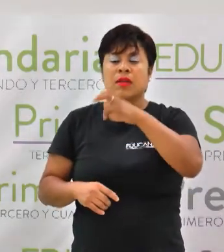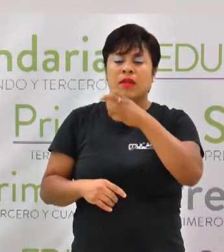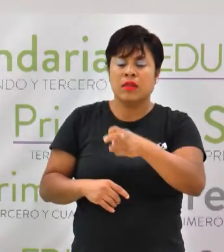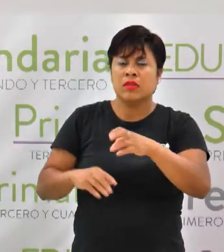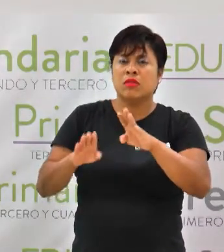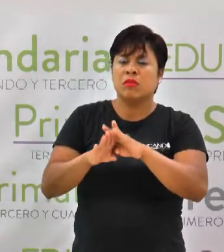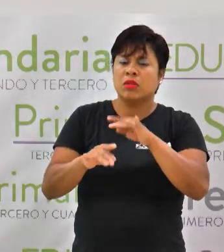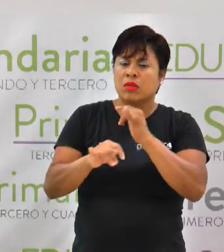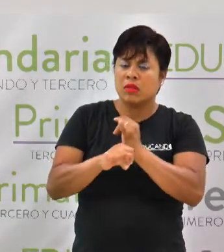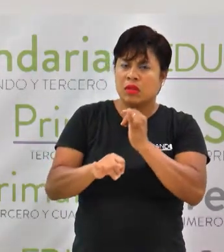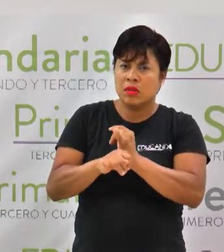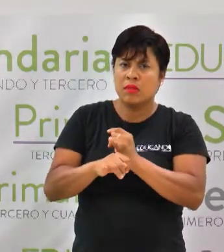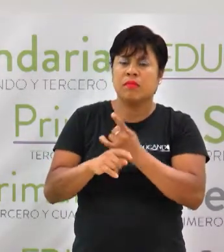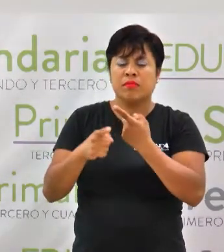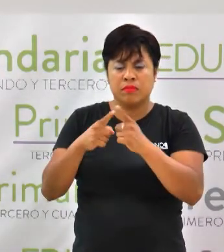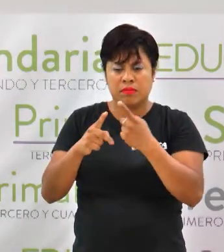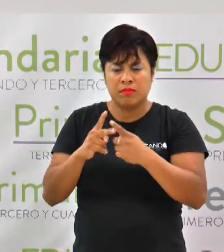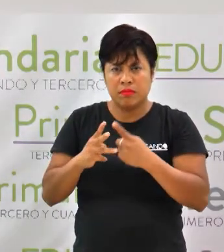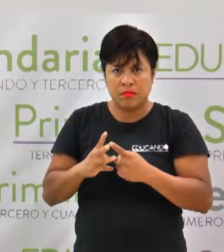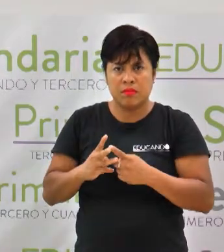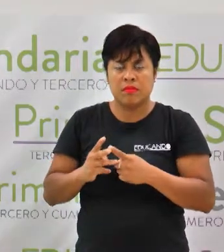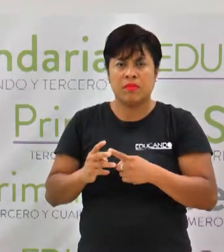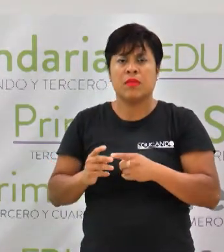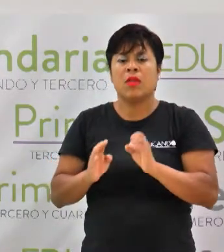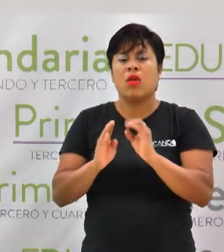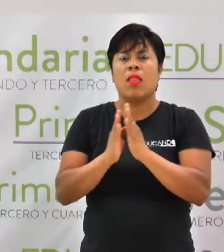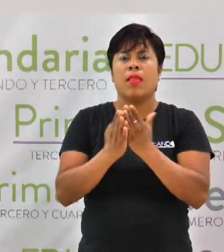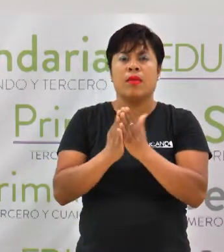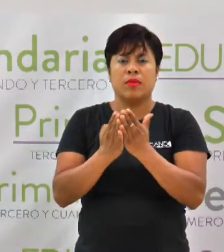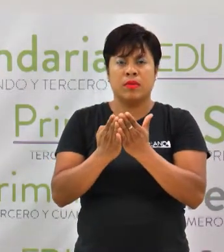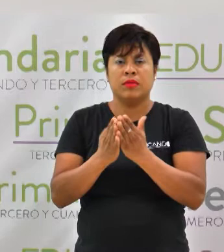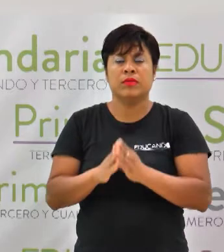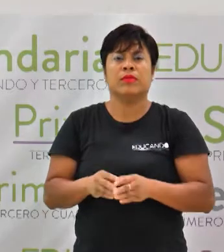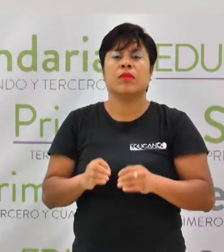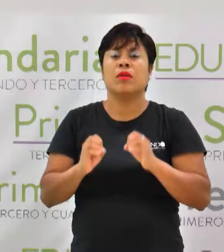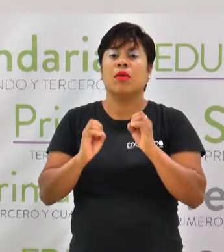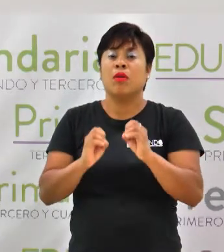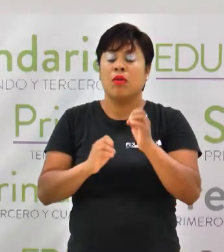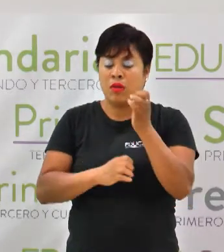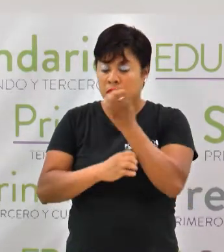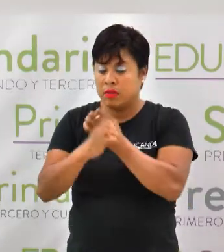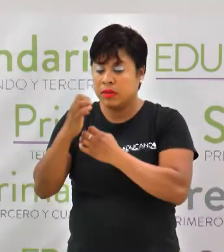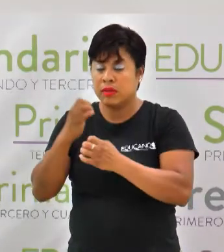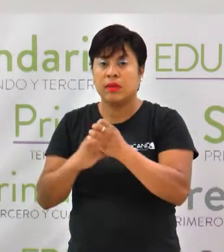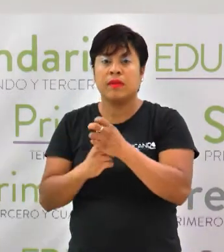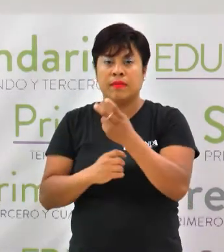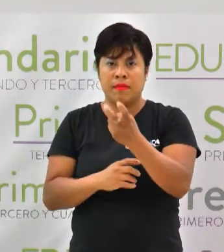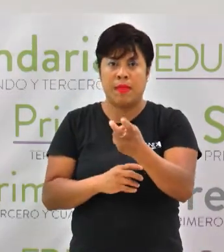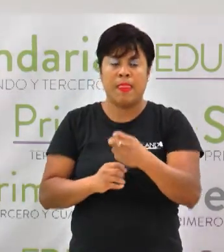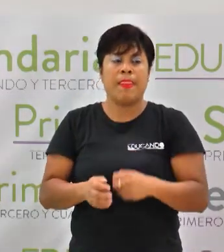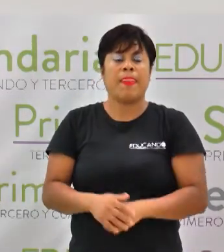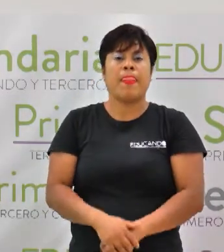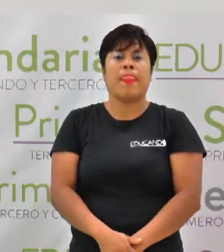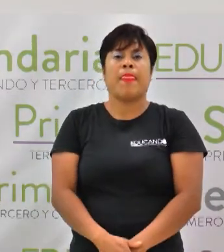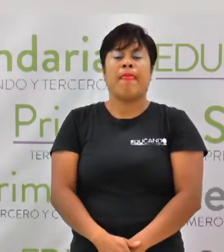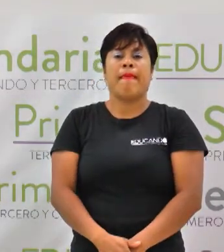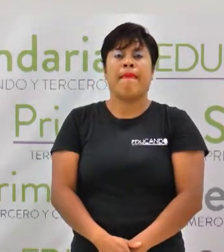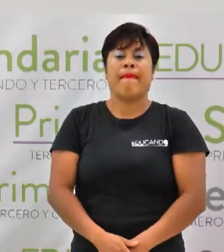en otras fuentes, como el internet, decíamos, libros o revistas incluso,